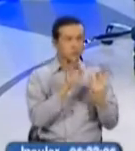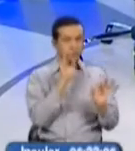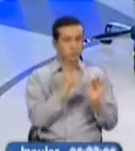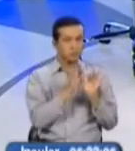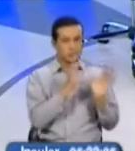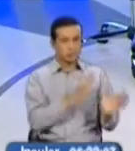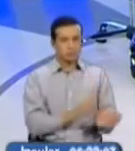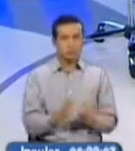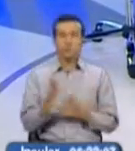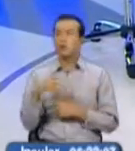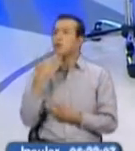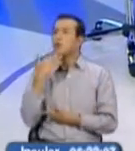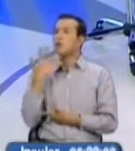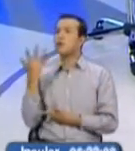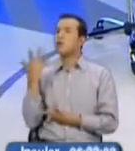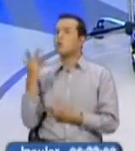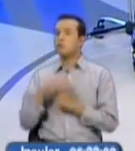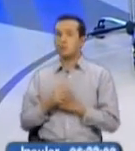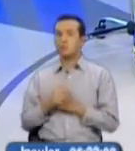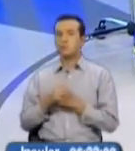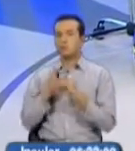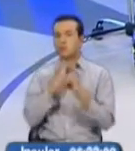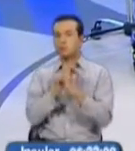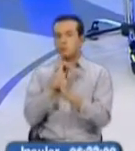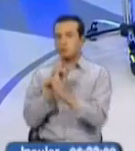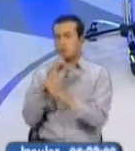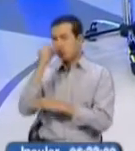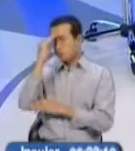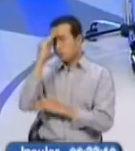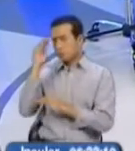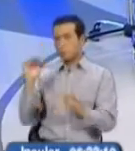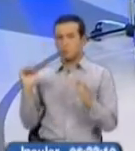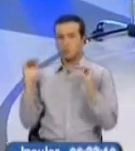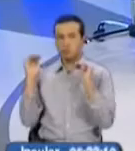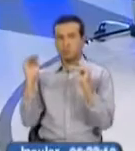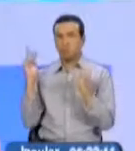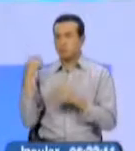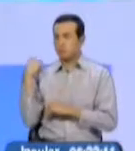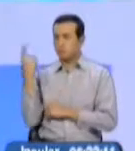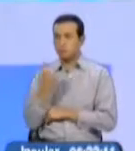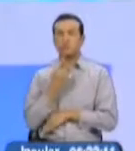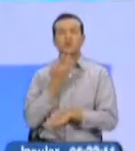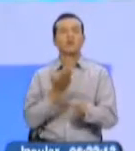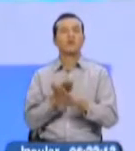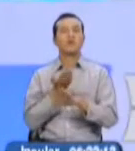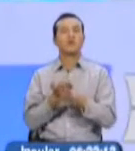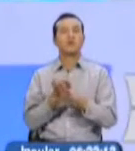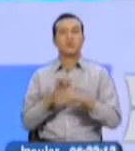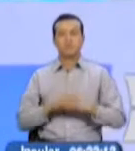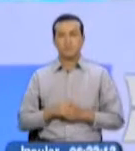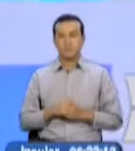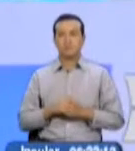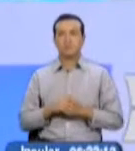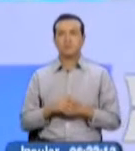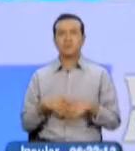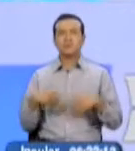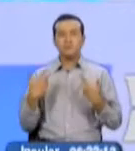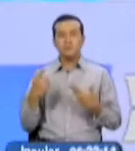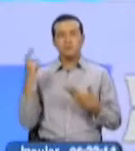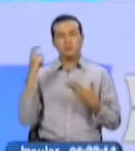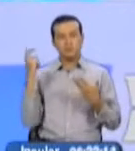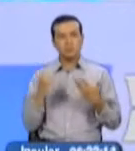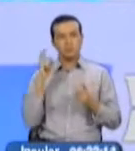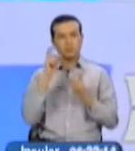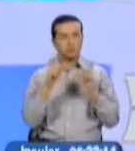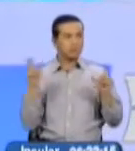eficaz a través de las de las instituciones de educación superior nosotros proponemos que y tiene que